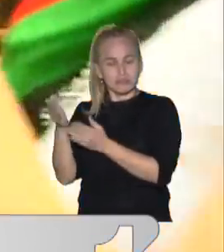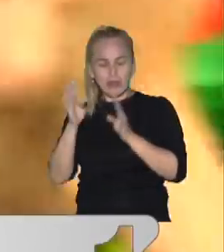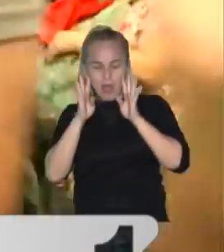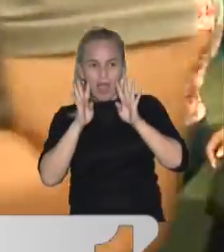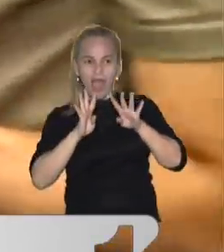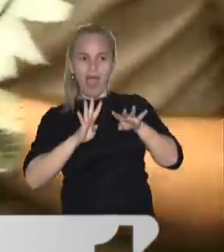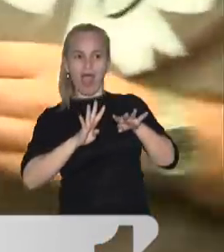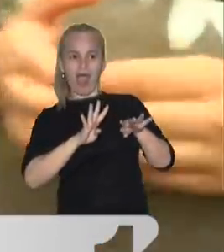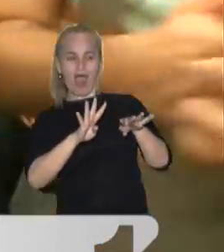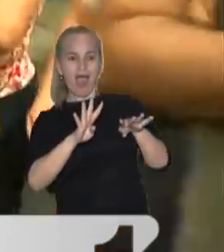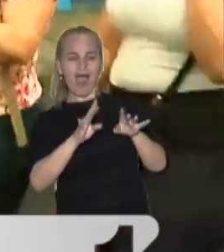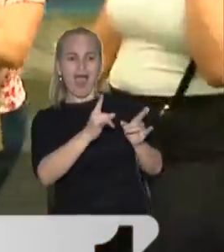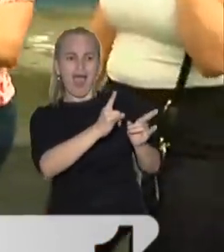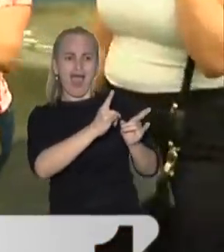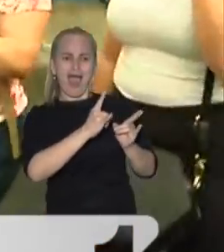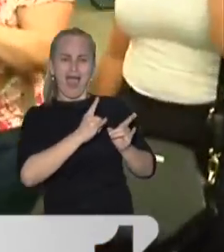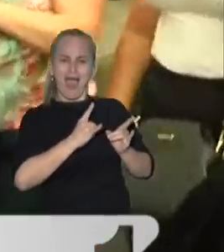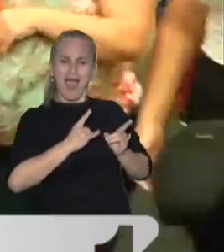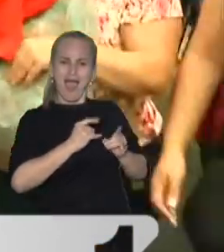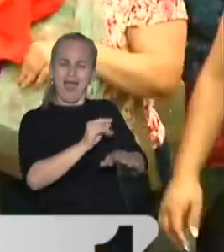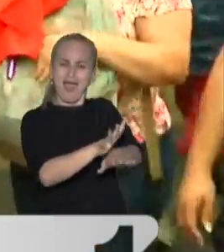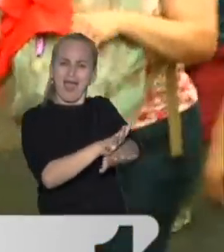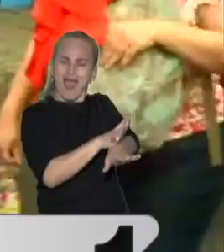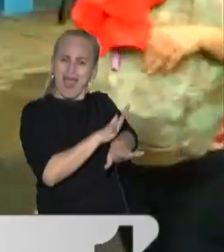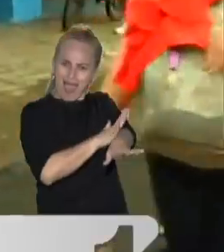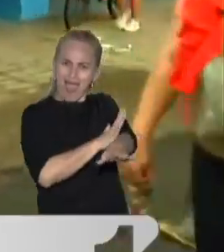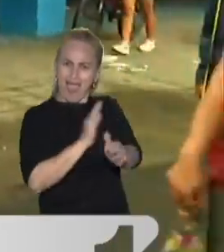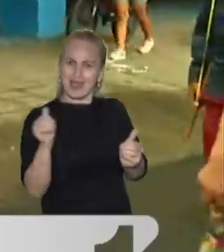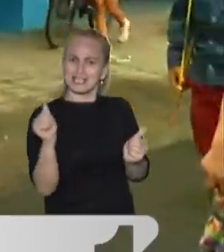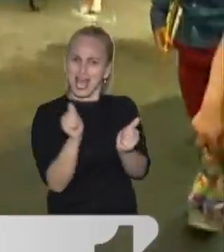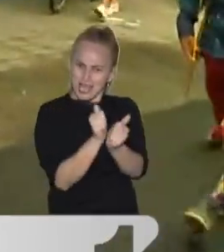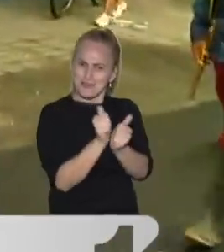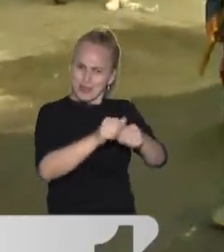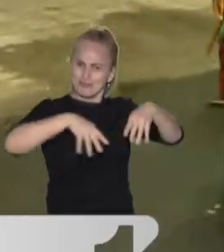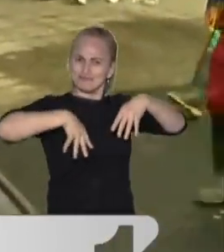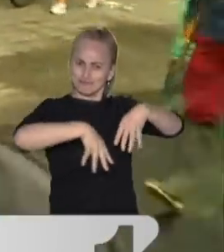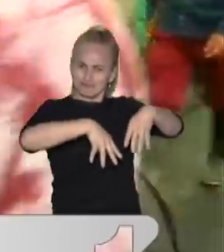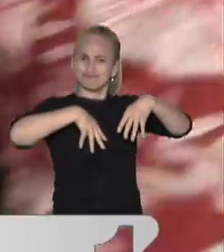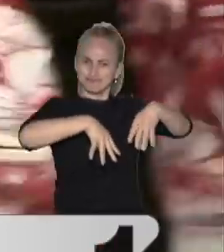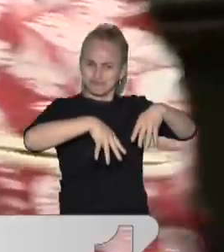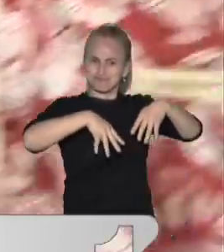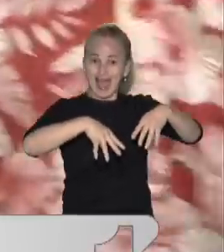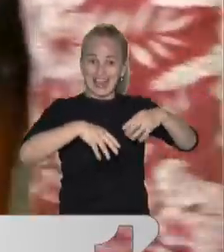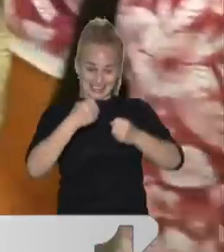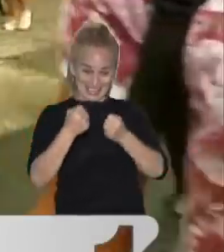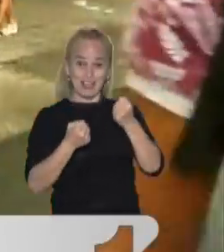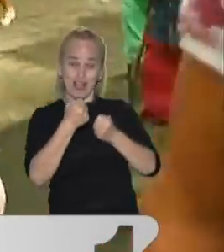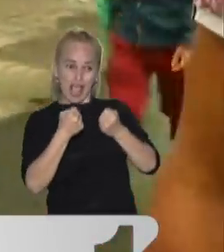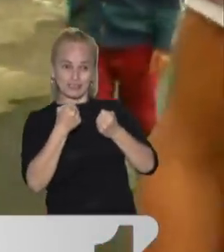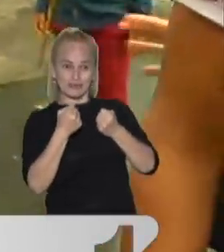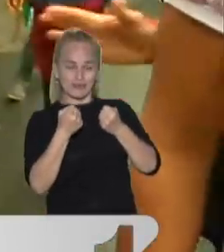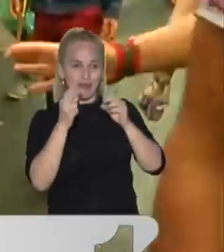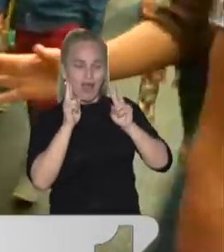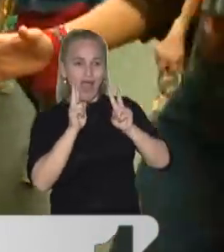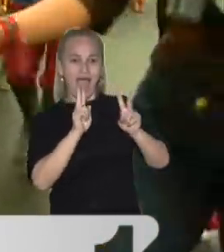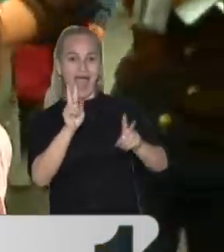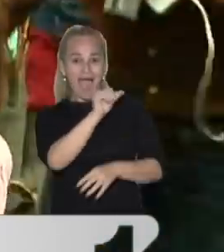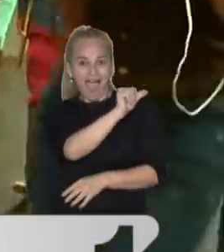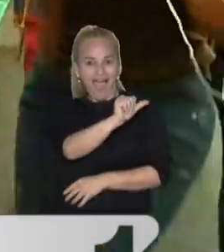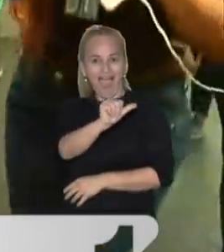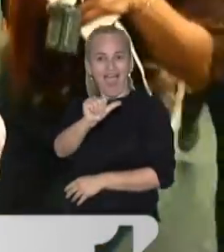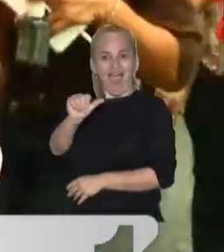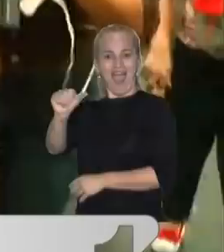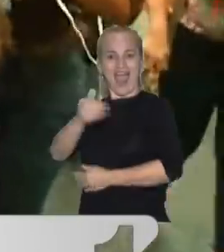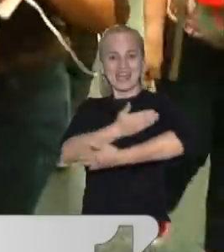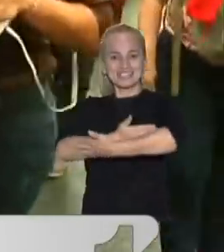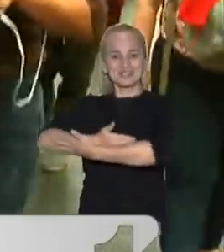la atención y conmovido no solamente a las personas que van aquí acompañándolos, sino a los que están en sus vehículos, son este grupo de mujeres que van con